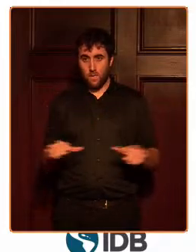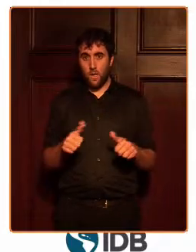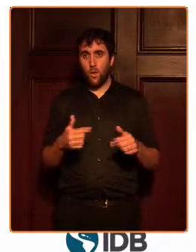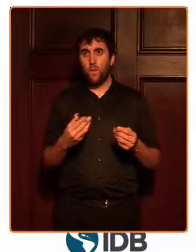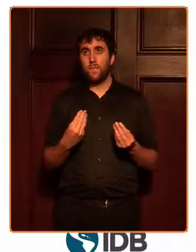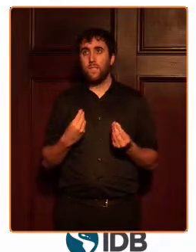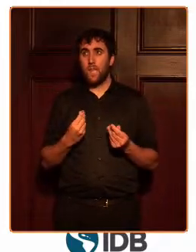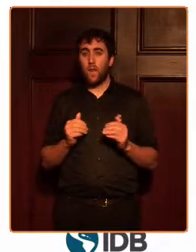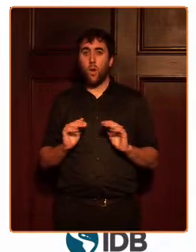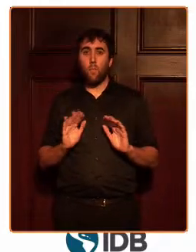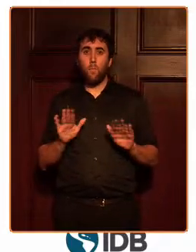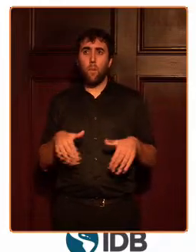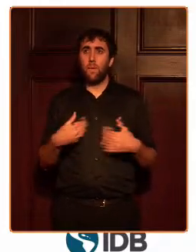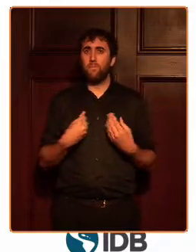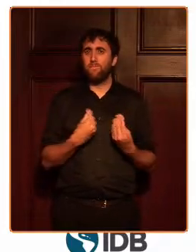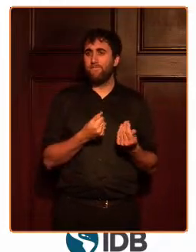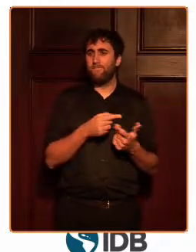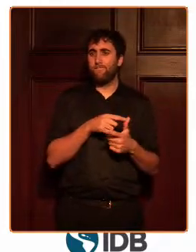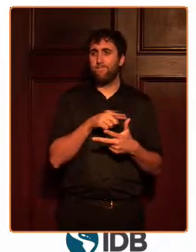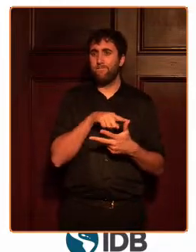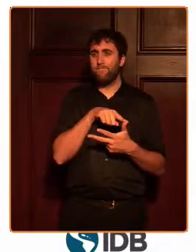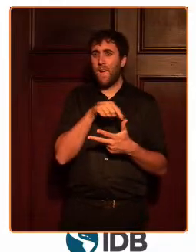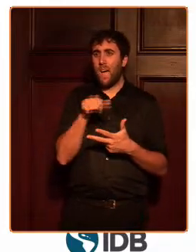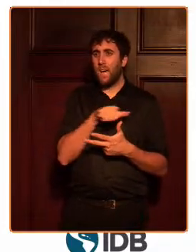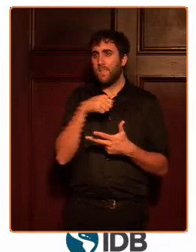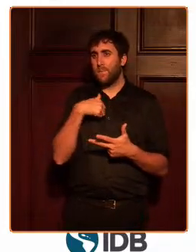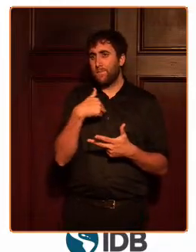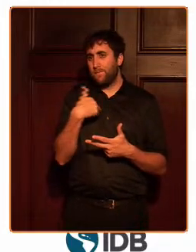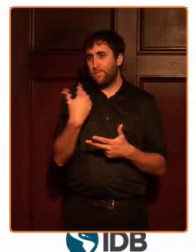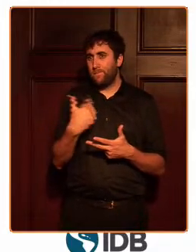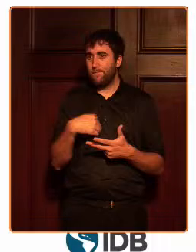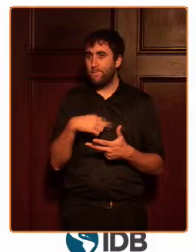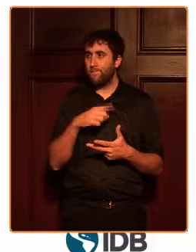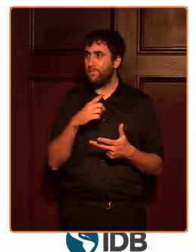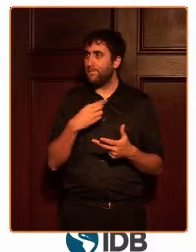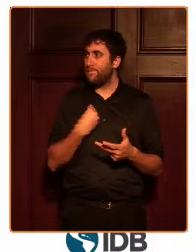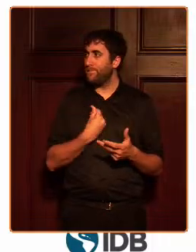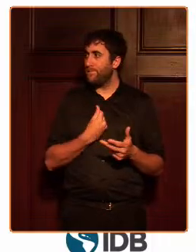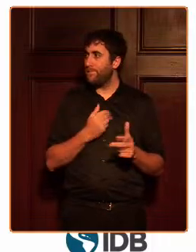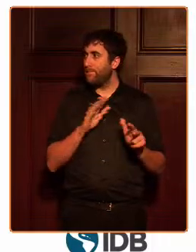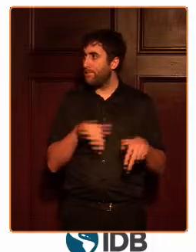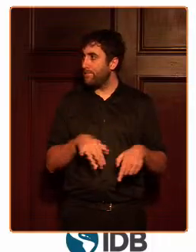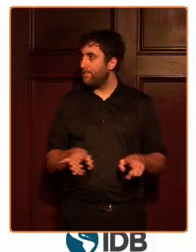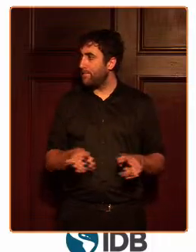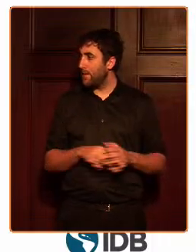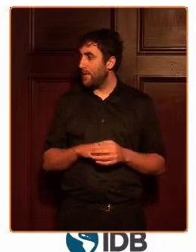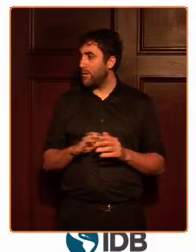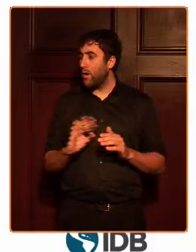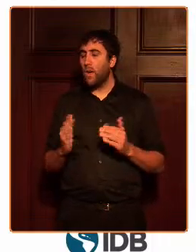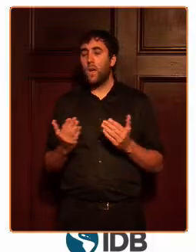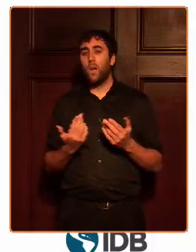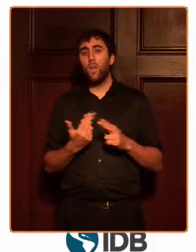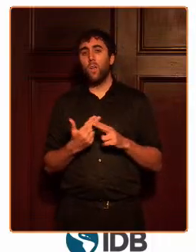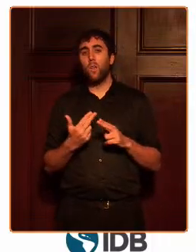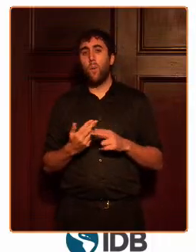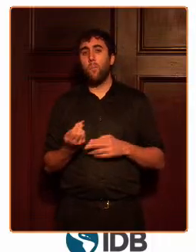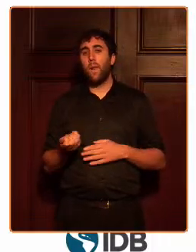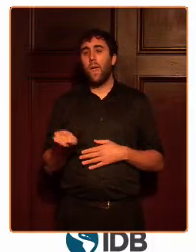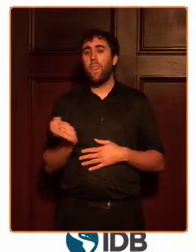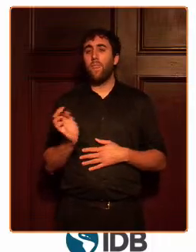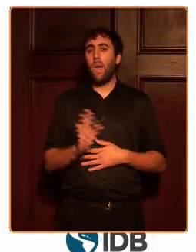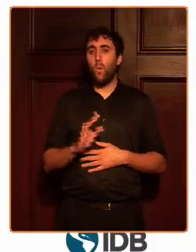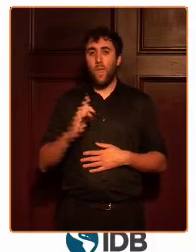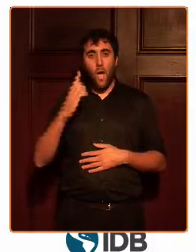apropiación mucho menor de la producción que el estudiante ha entregado. Y esto es lo que se llama deuda